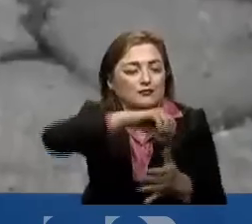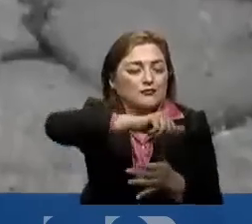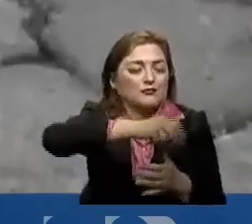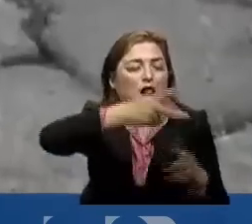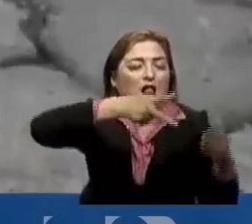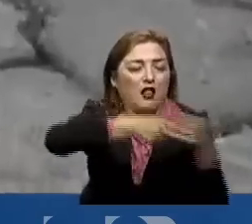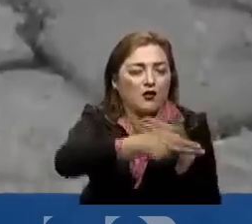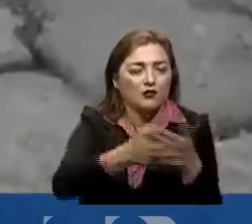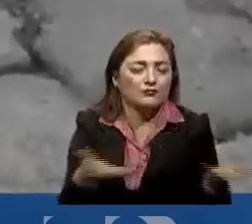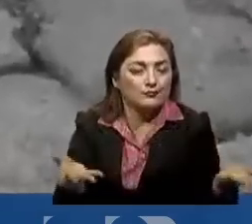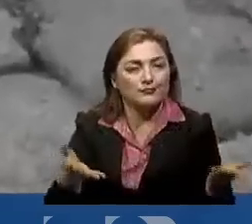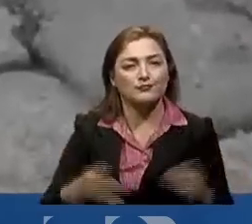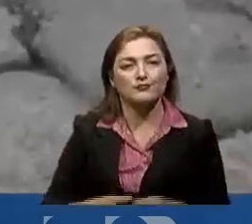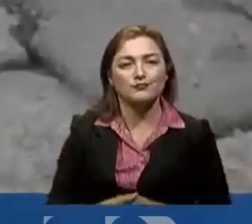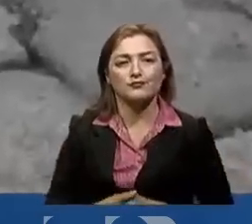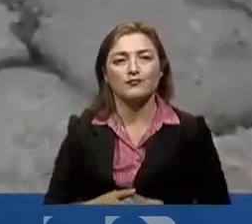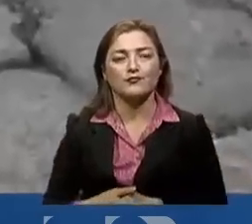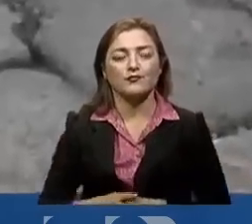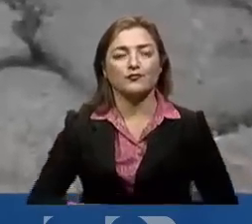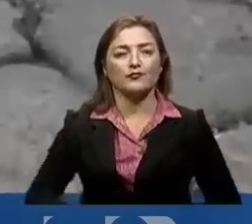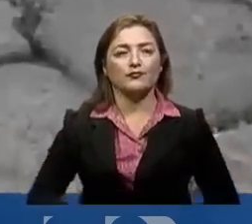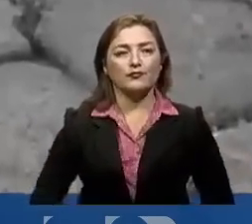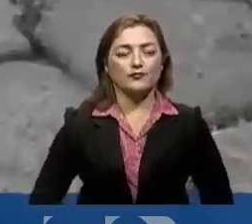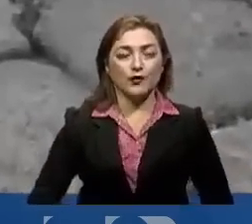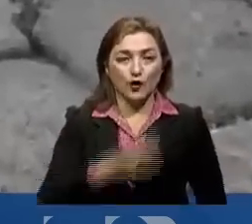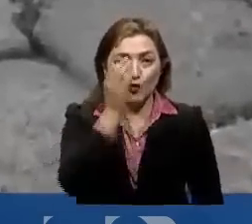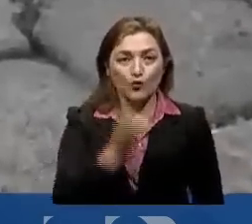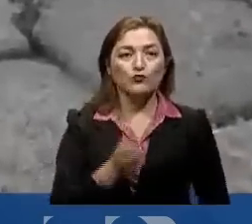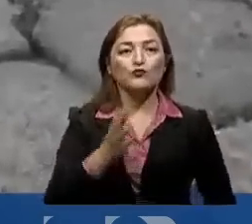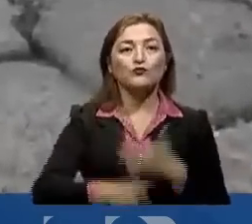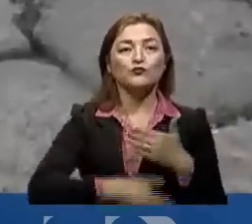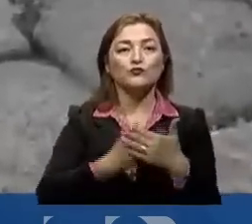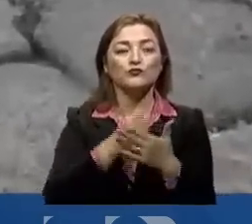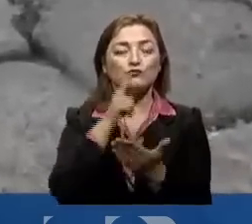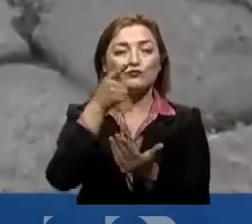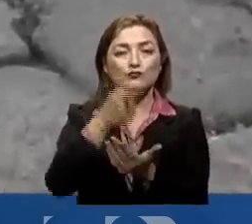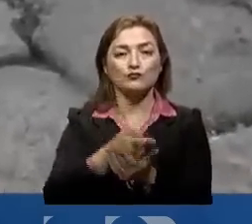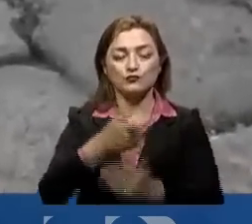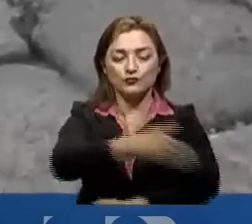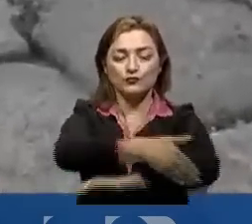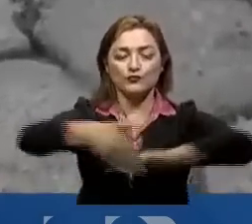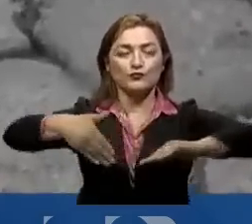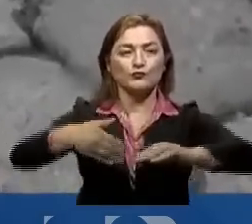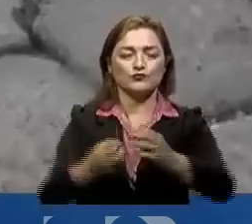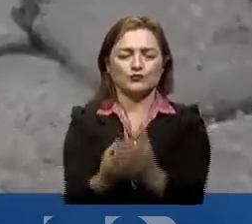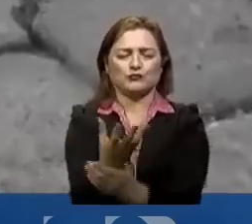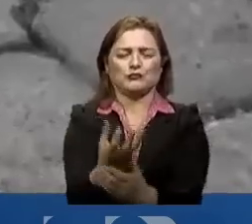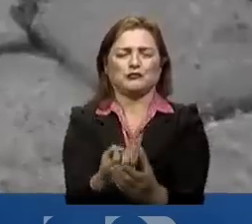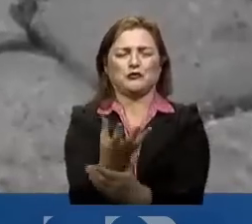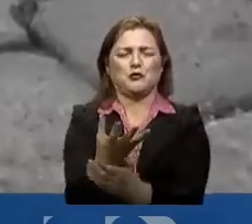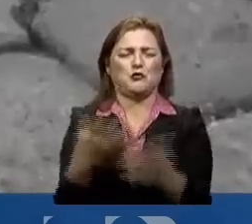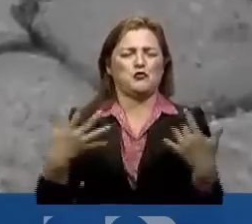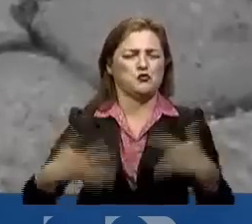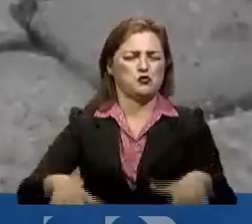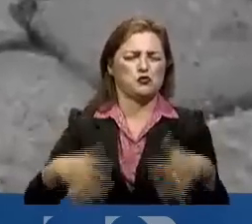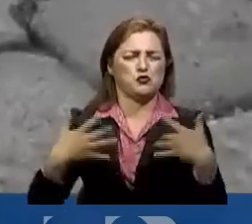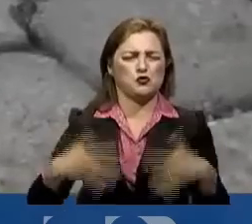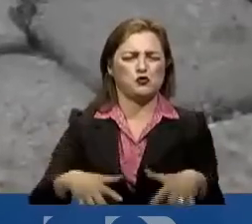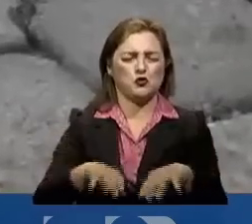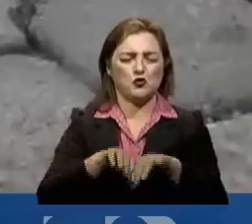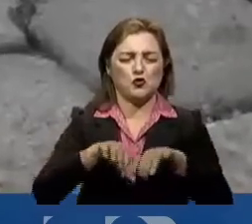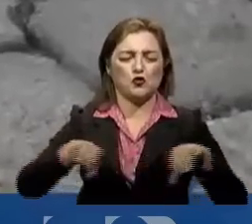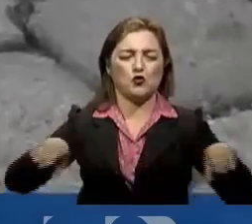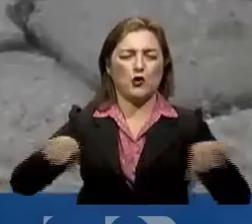desabastecimiento. Sí, buenos días con todos. Realmente la fuga que tenemos en la calle Chaguar es bastante extensa debido a que es una